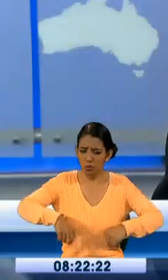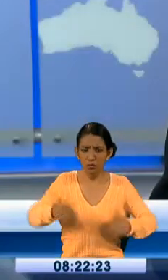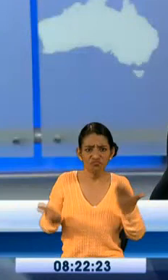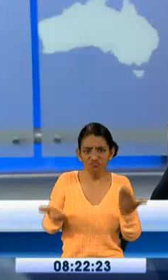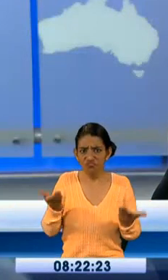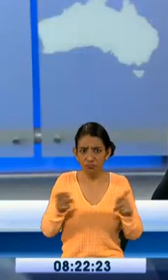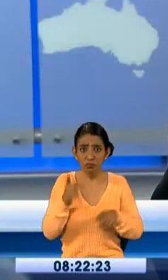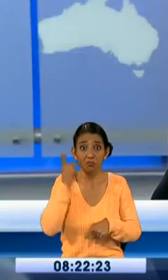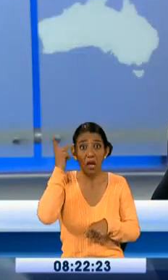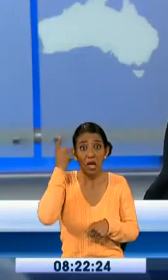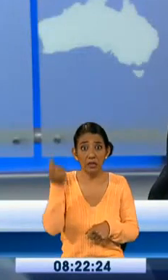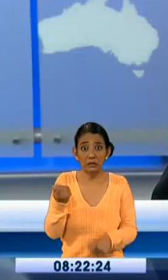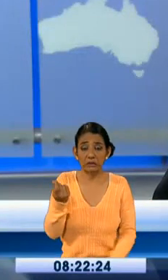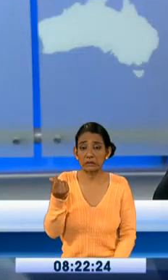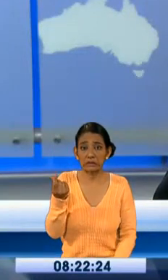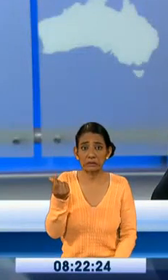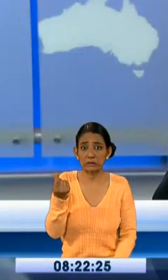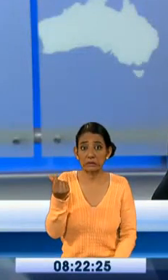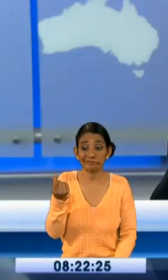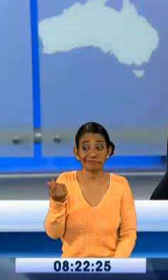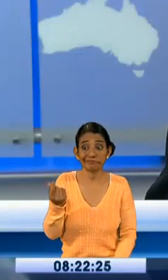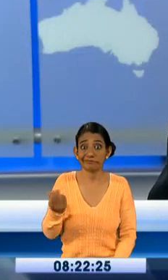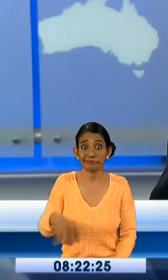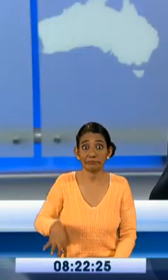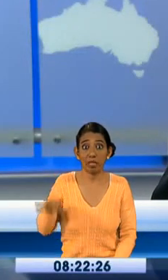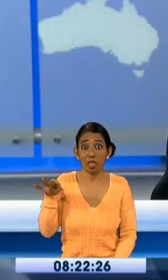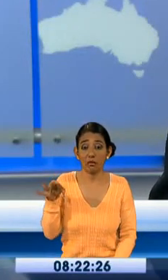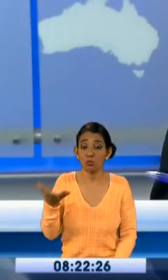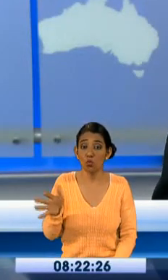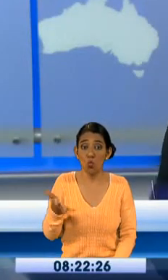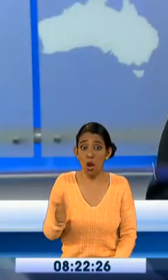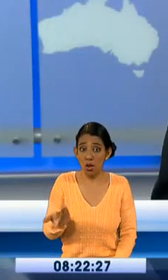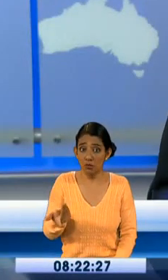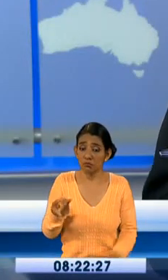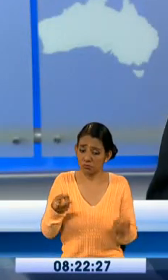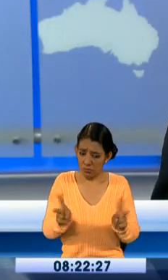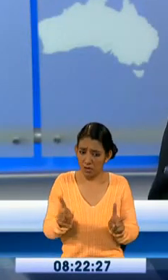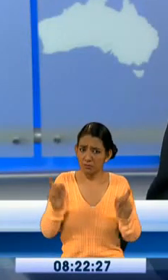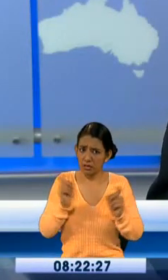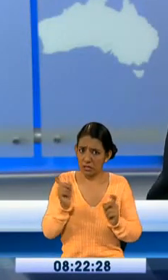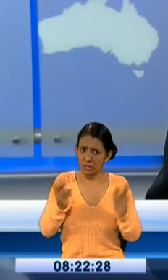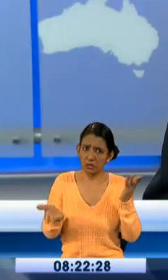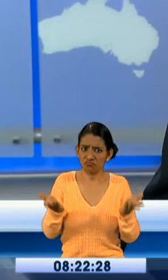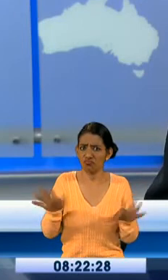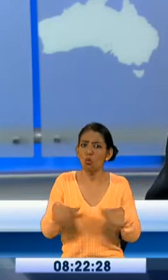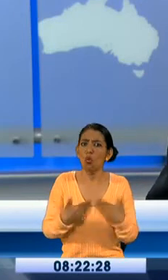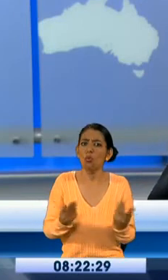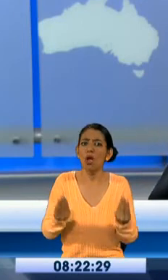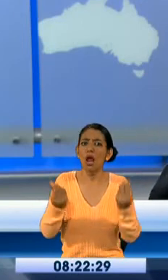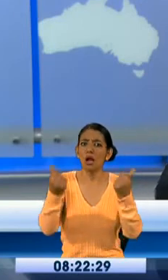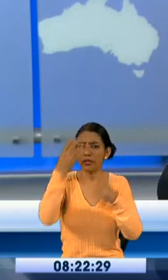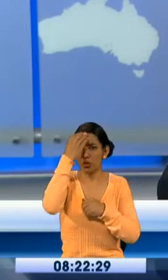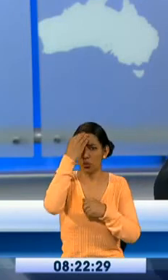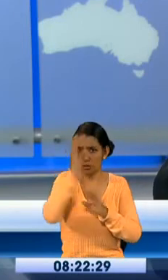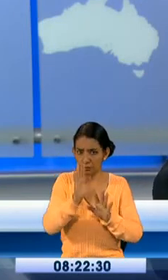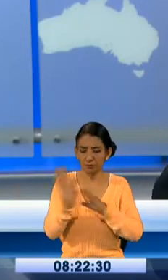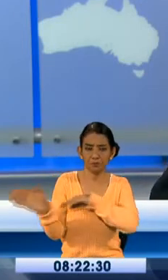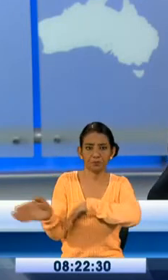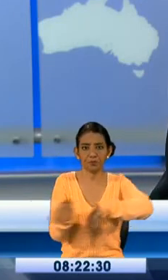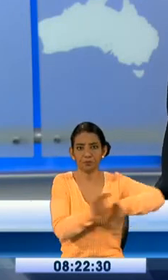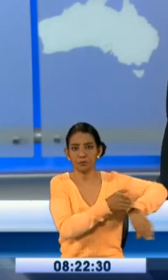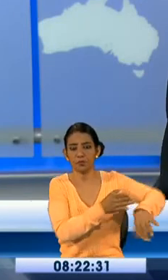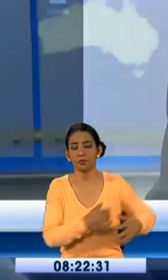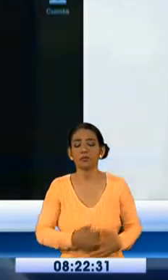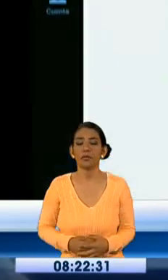padres generalmente se les escasea en esta época esto. Entonces también hay que ir ubicando la calidad de educación. Vamos ahora a revisar,